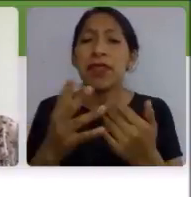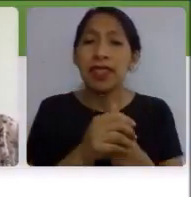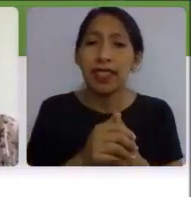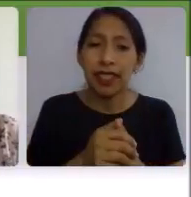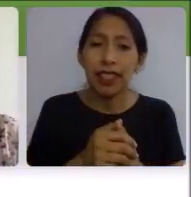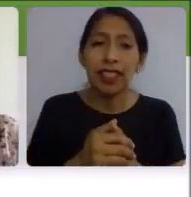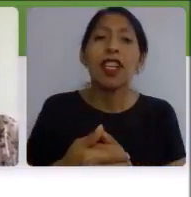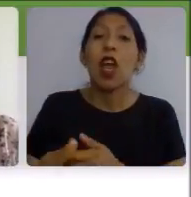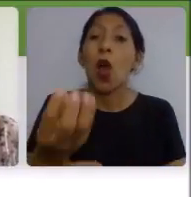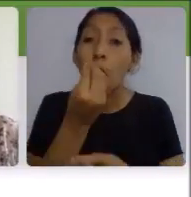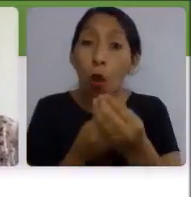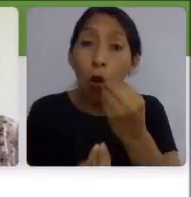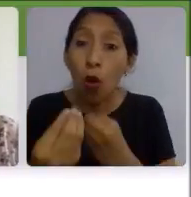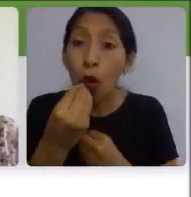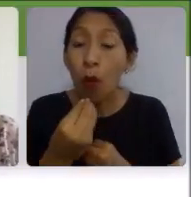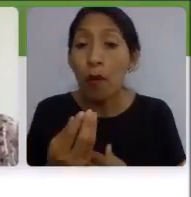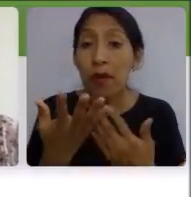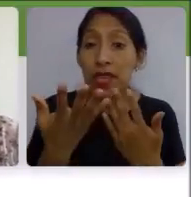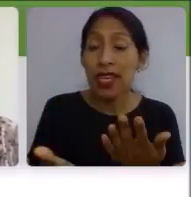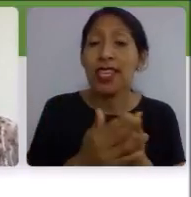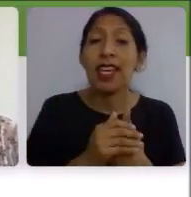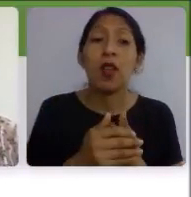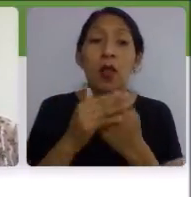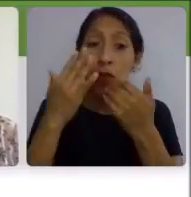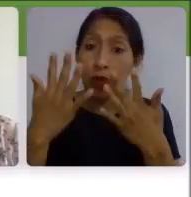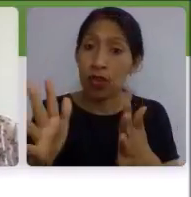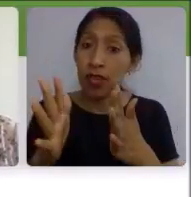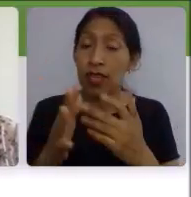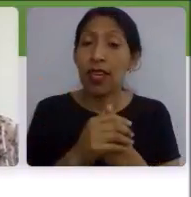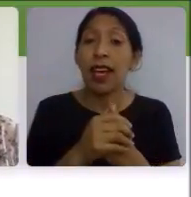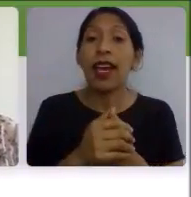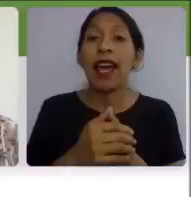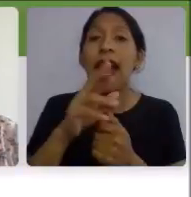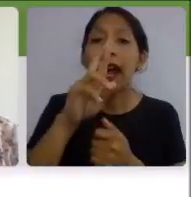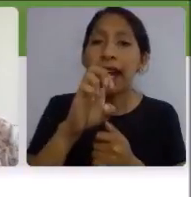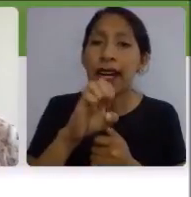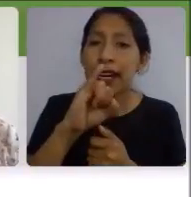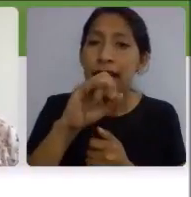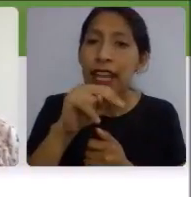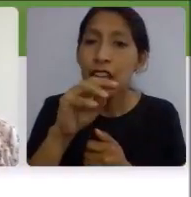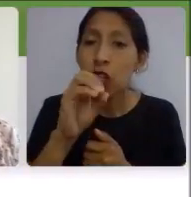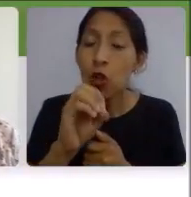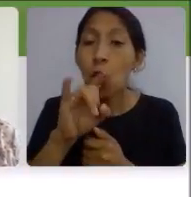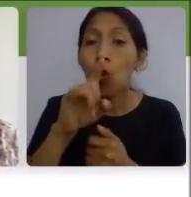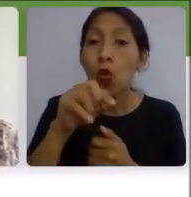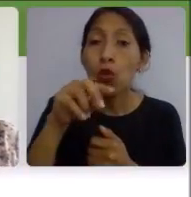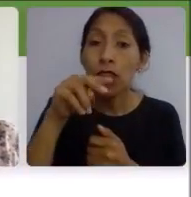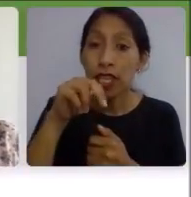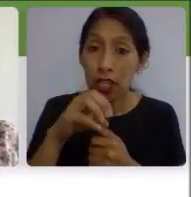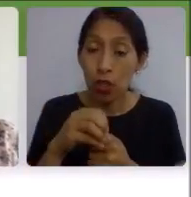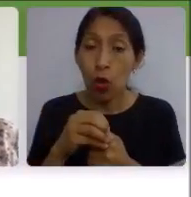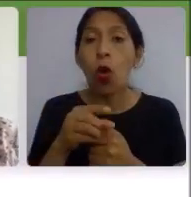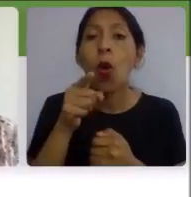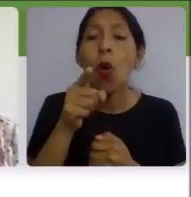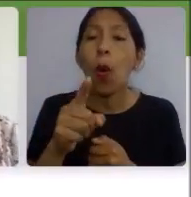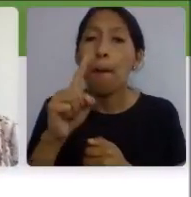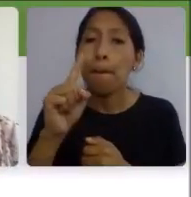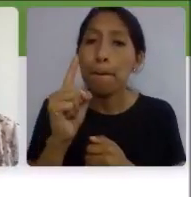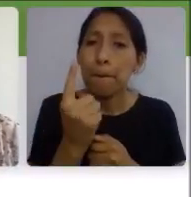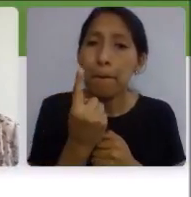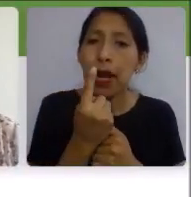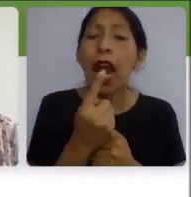urbano gastronómico, como les mencionaba. Reino Unido es un país empezando desde un principal